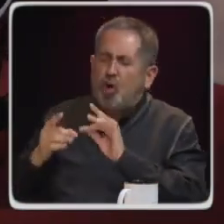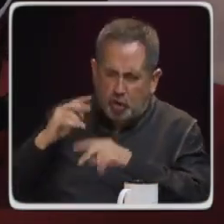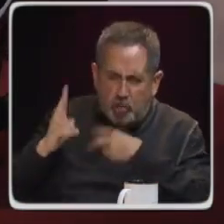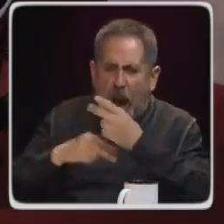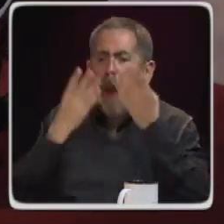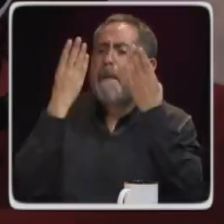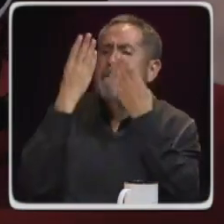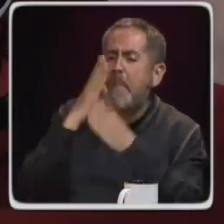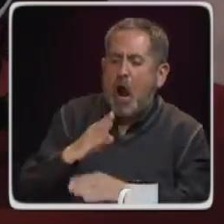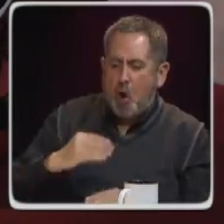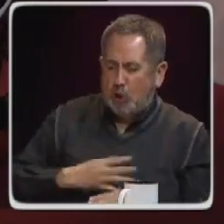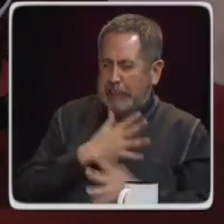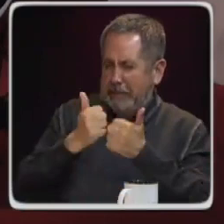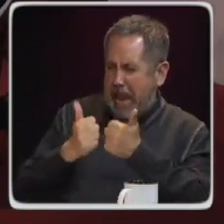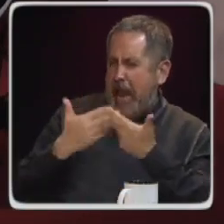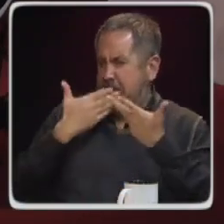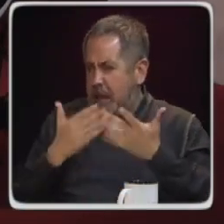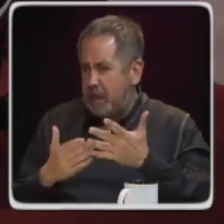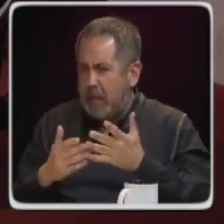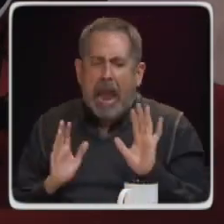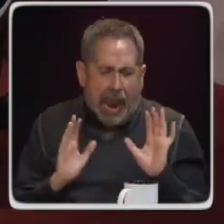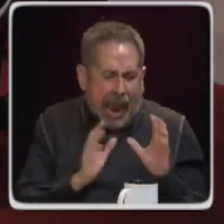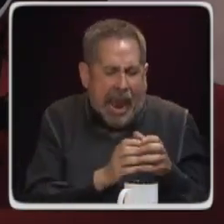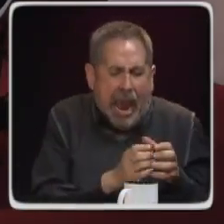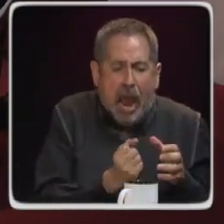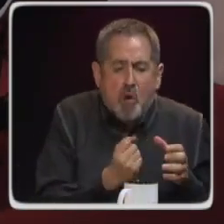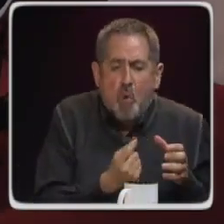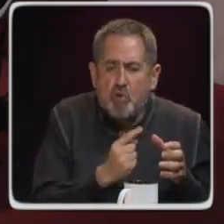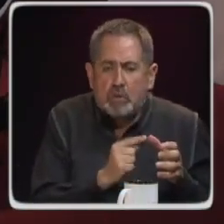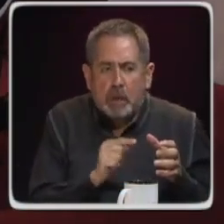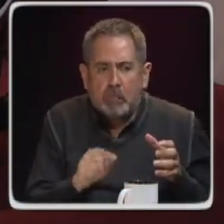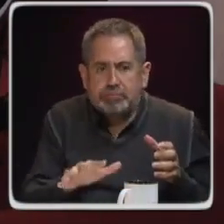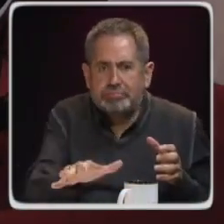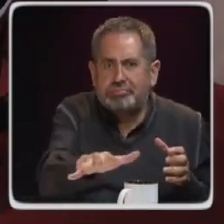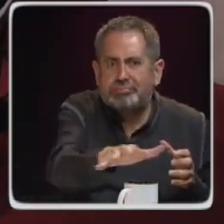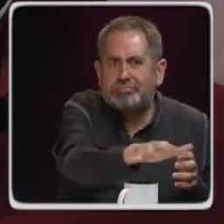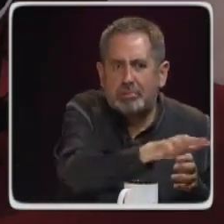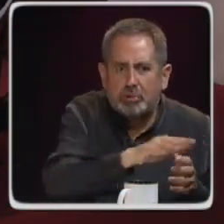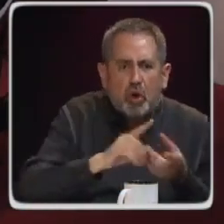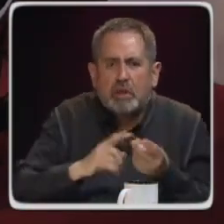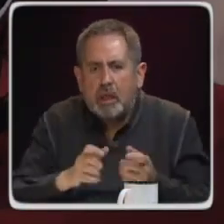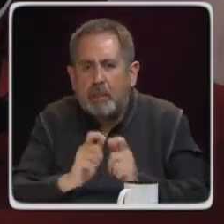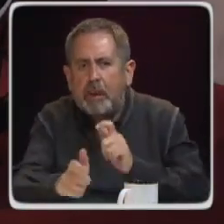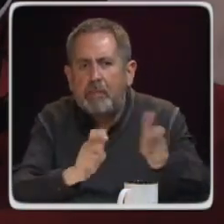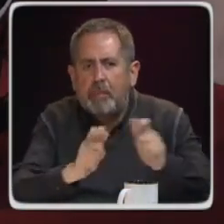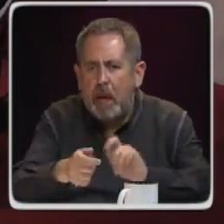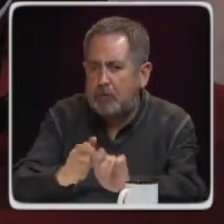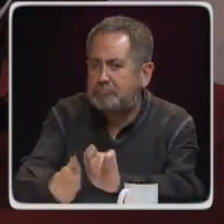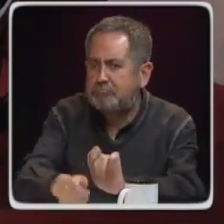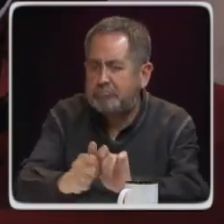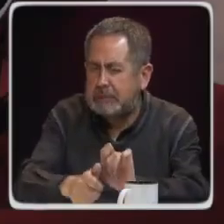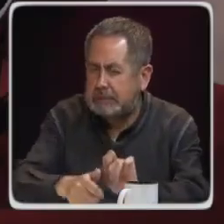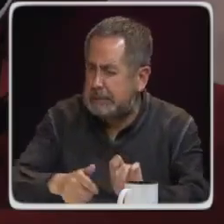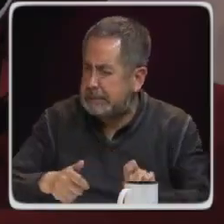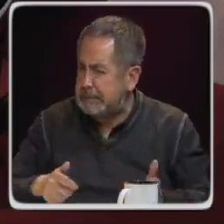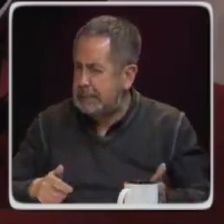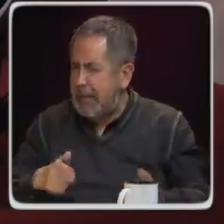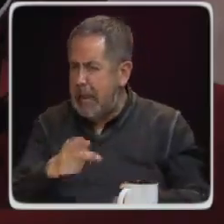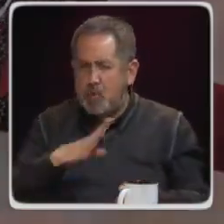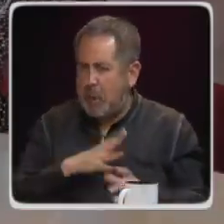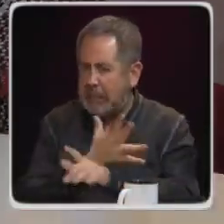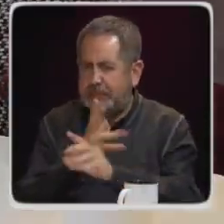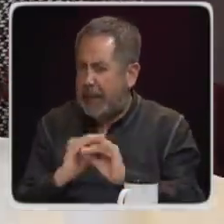de nuestros traductores, a una de nuestras traductoras de lengua de señas a auxiliar esta situación y resulta que ya lo habían medicado, ya estaba